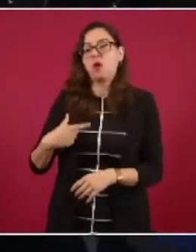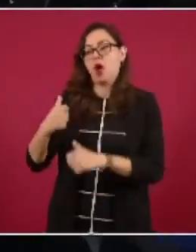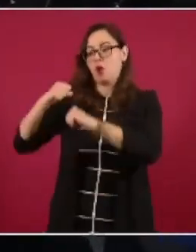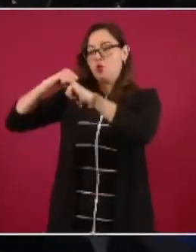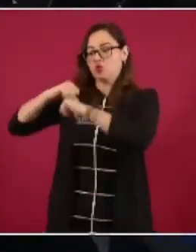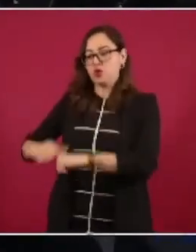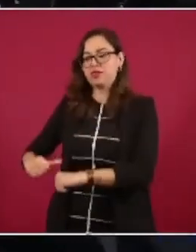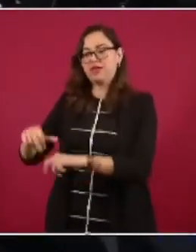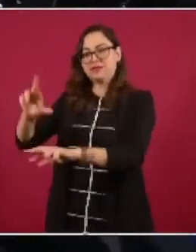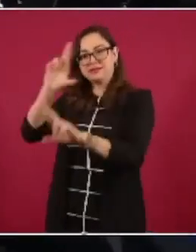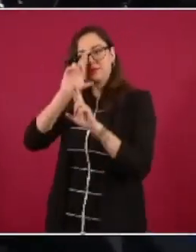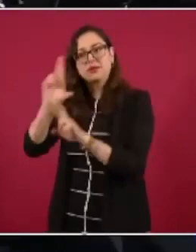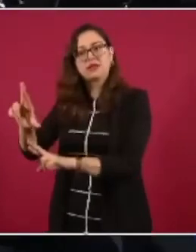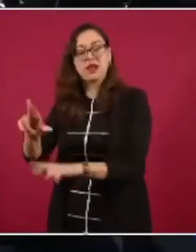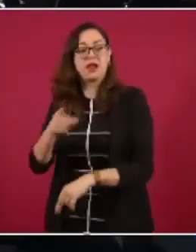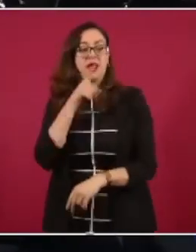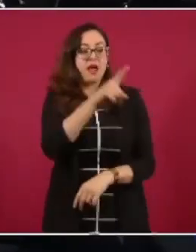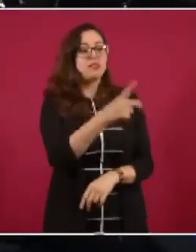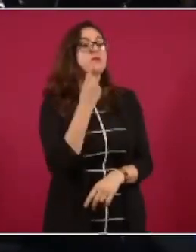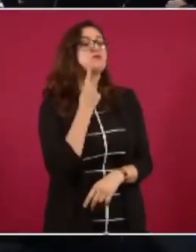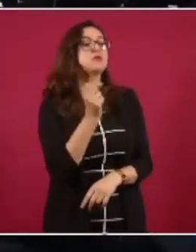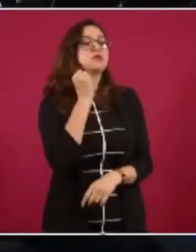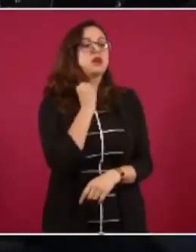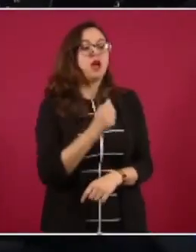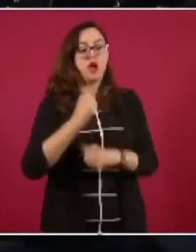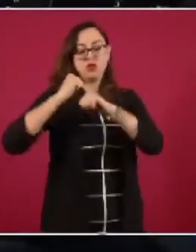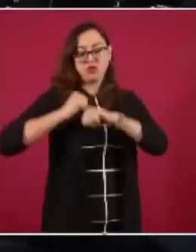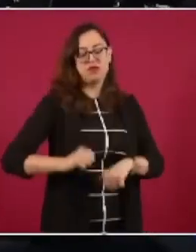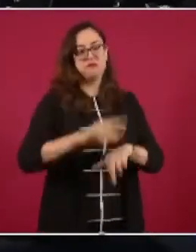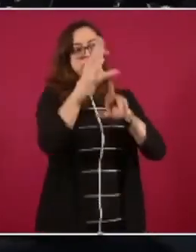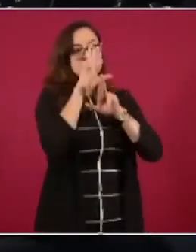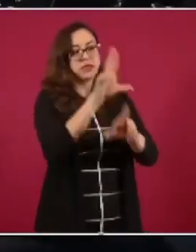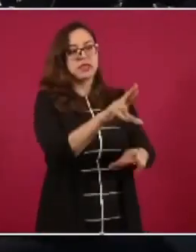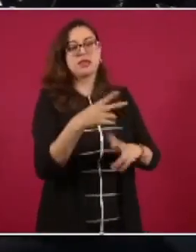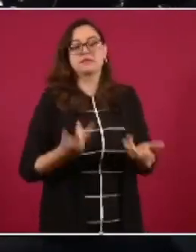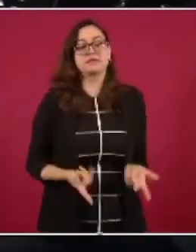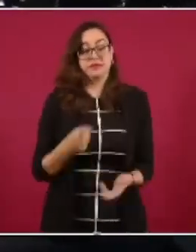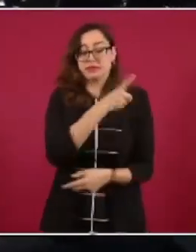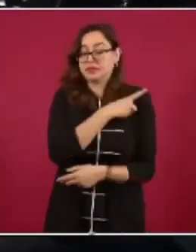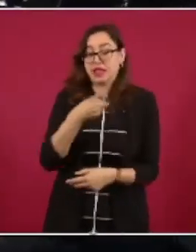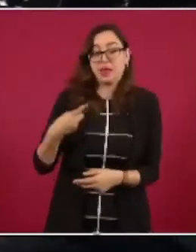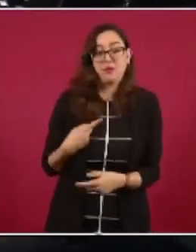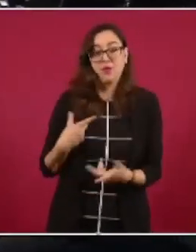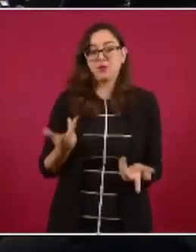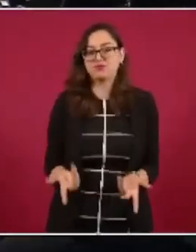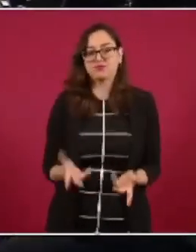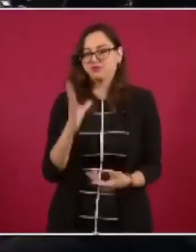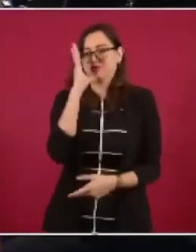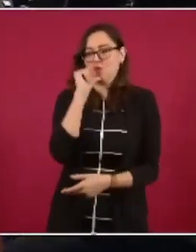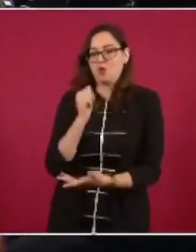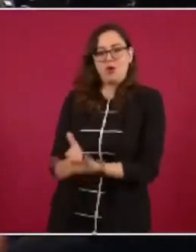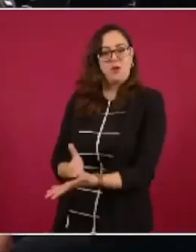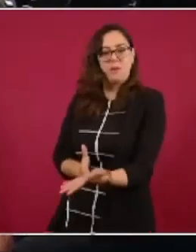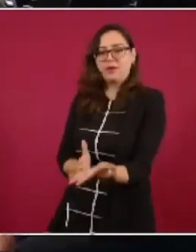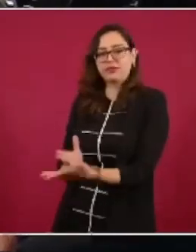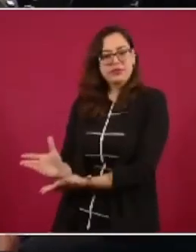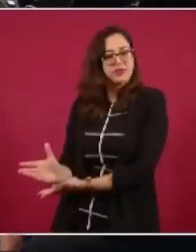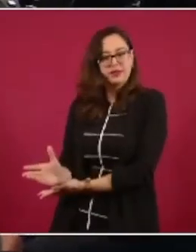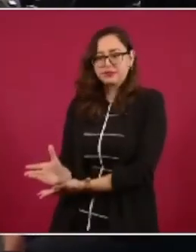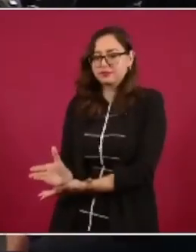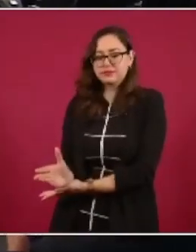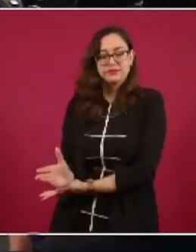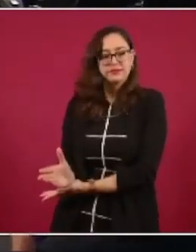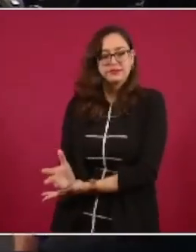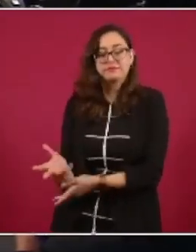lo he sido y lo voy a seguir siendo, y quiero que este poder